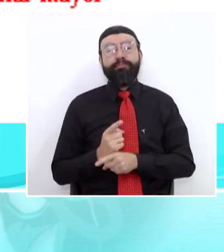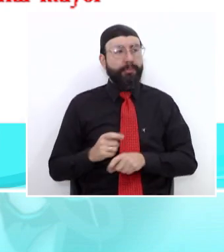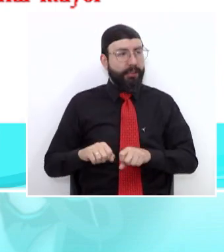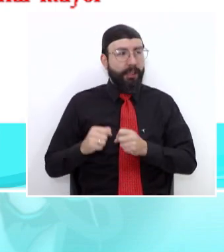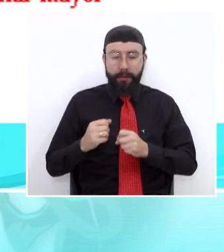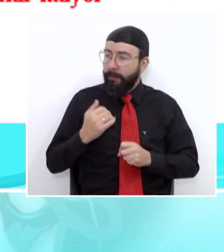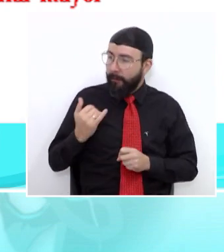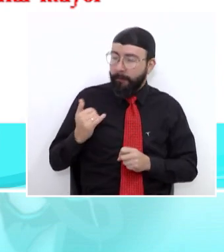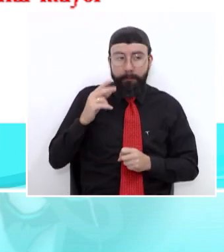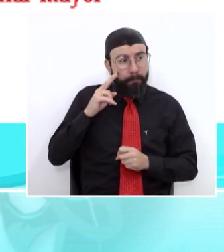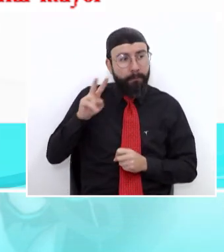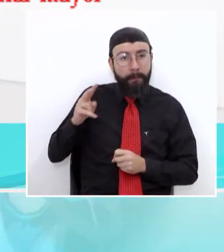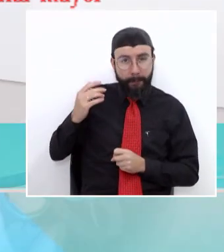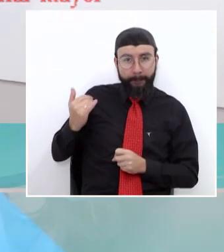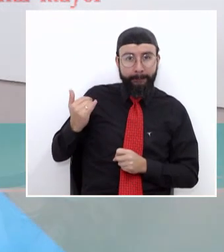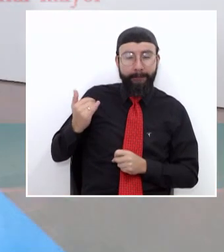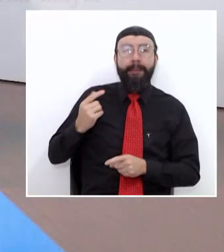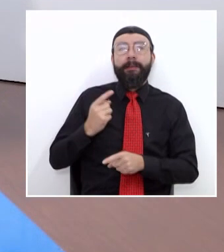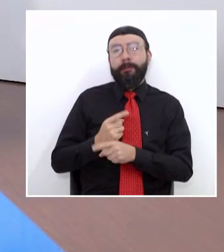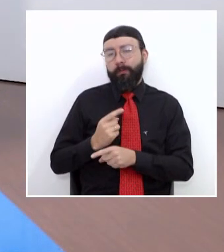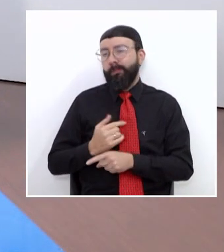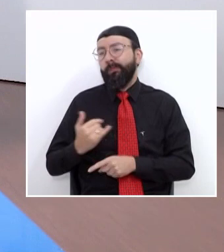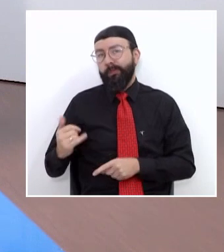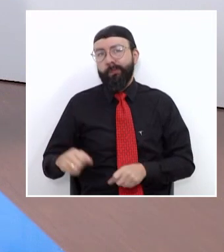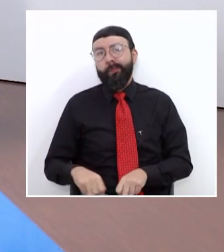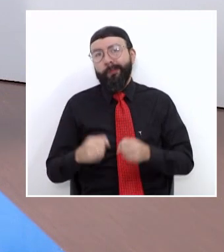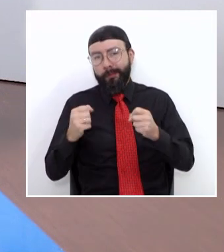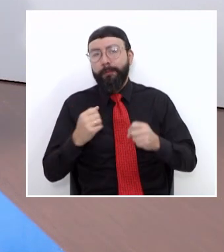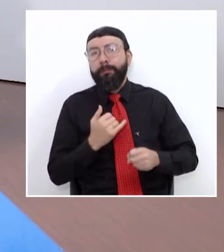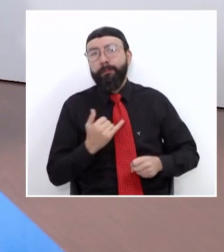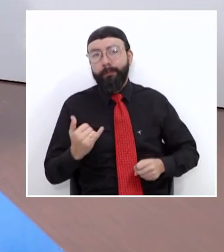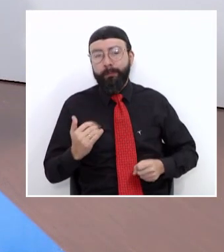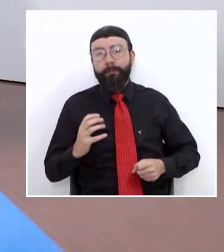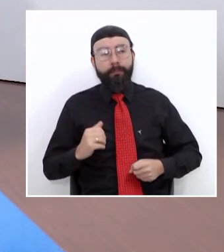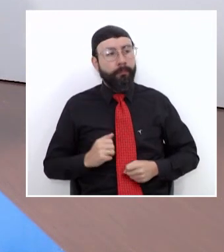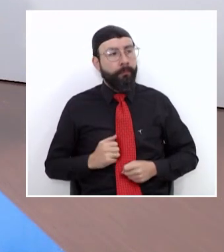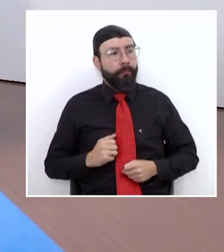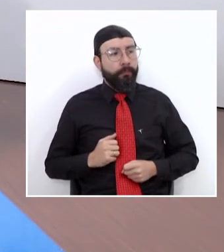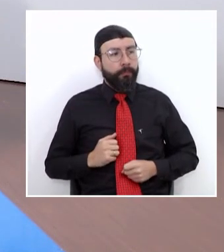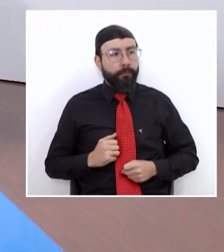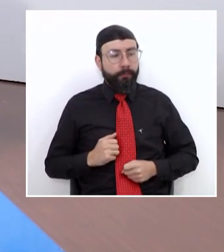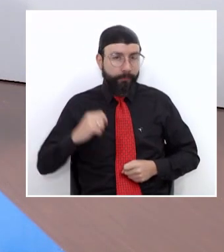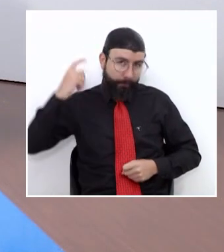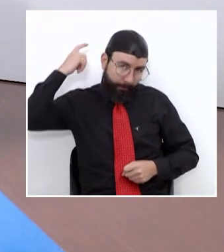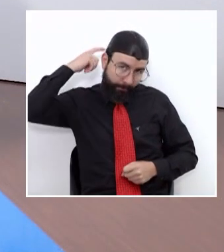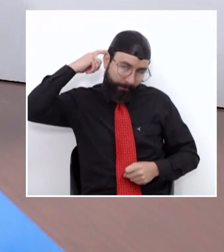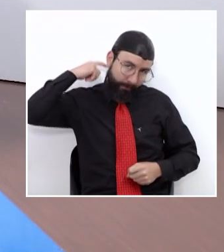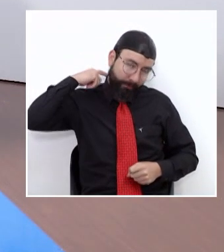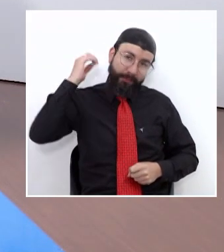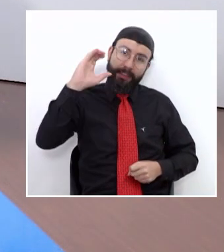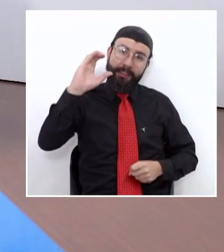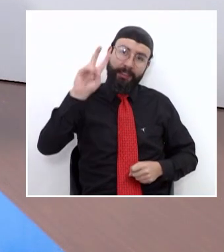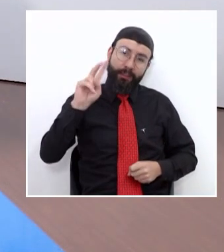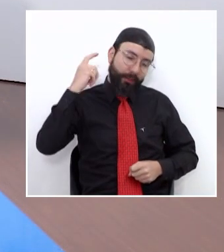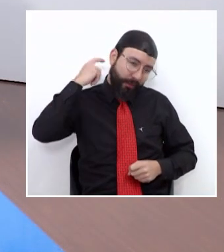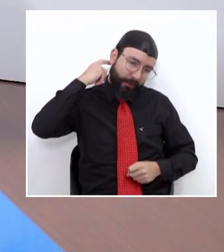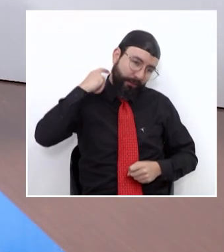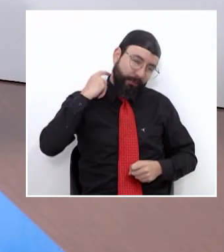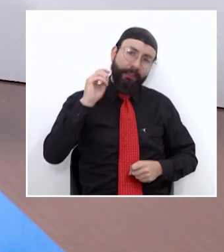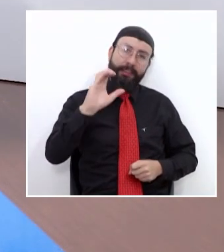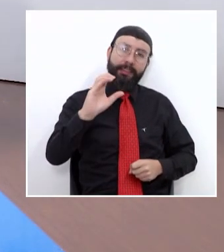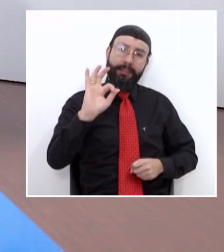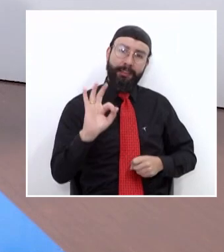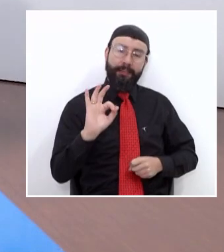me permiten aquí, en esta parte del, aquí, C2 y C3, ¿sí? C2, C3.